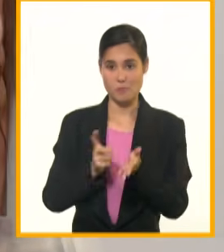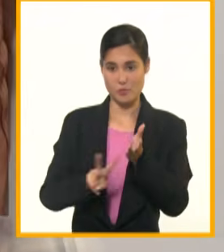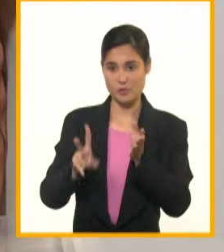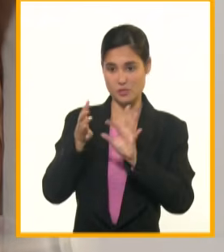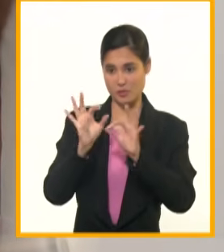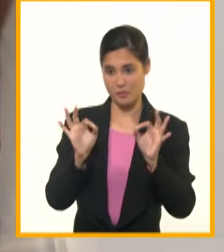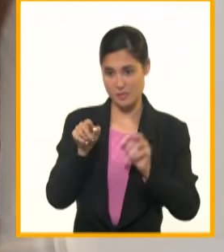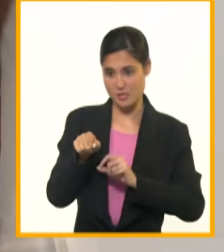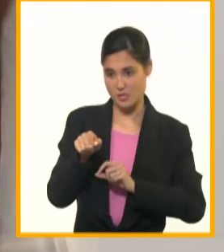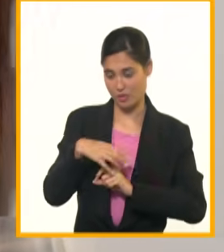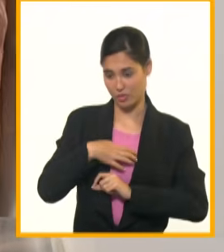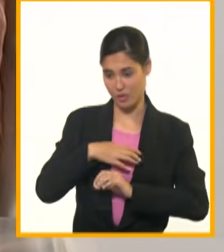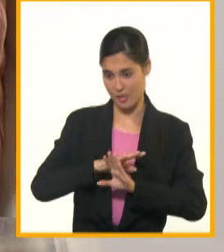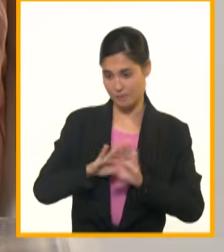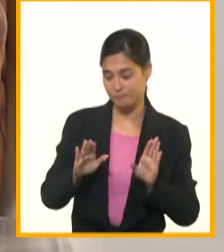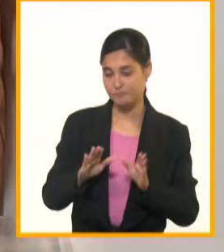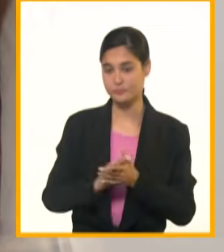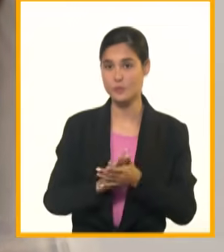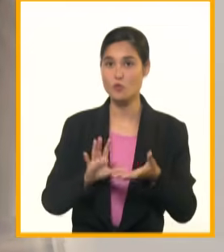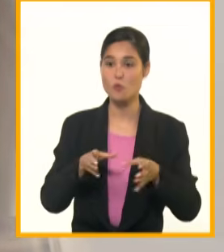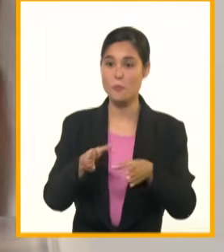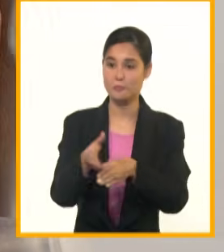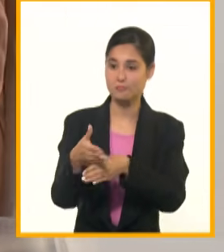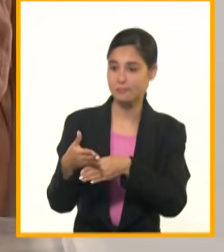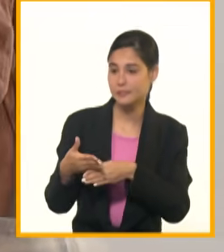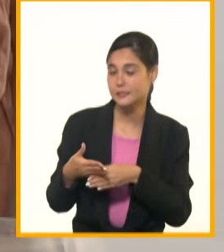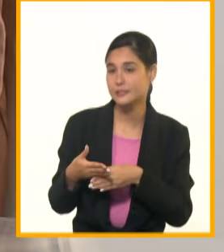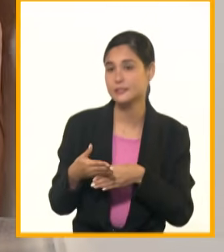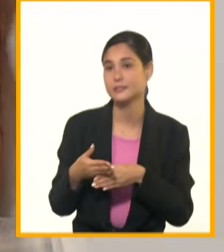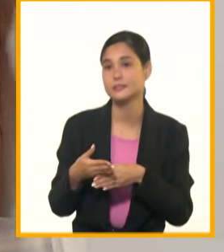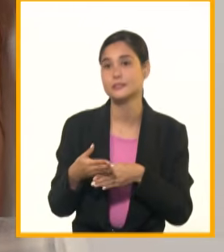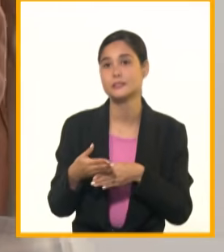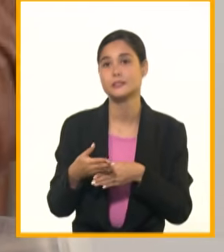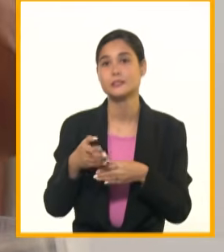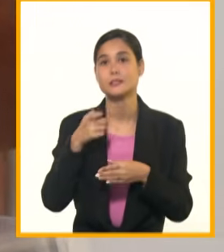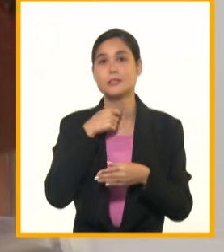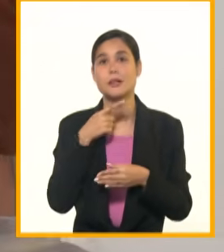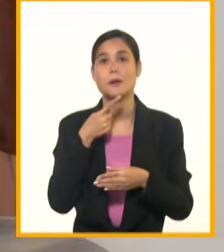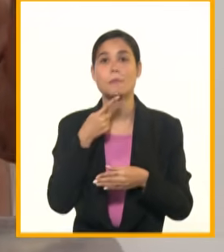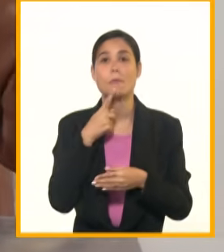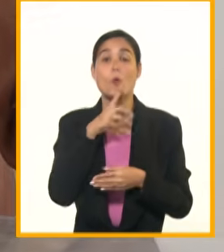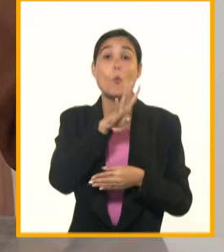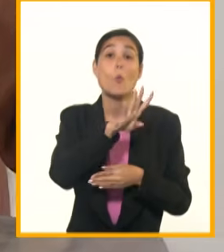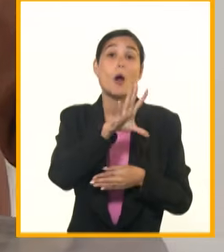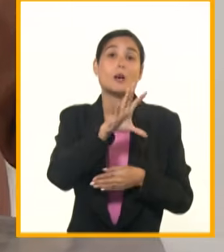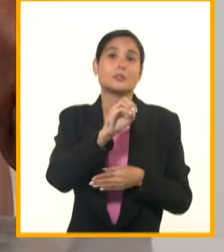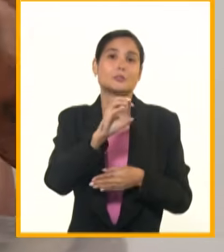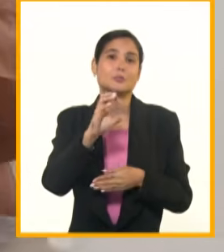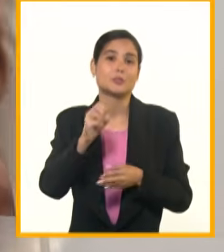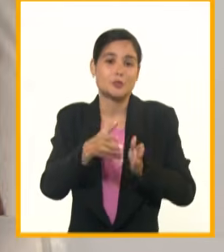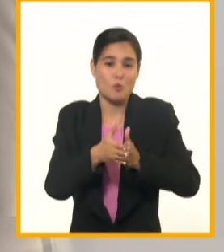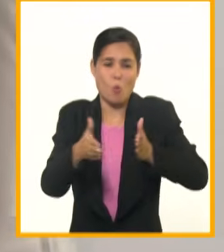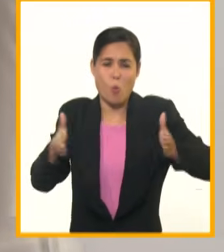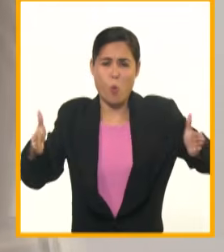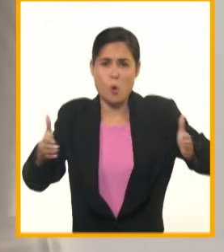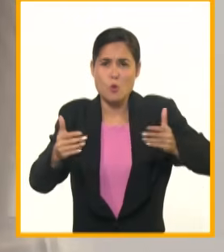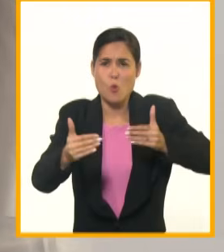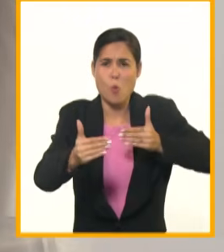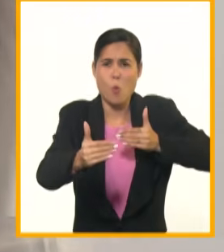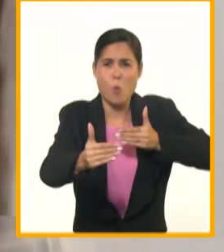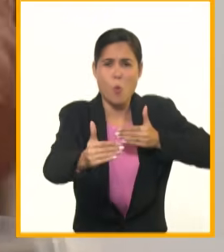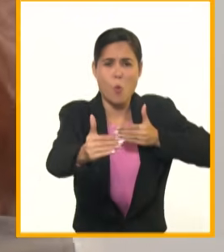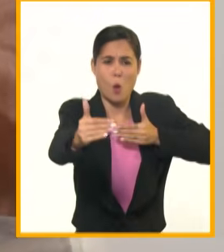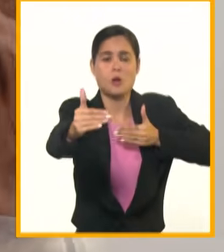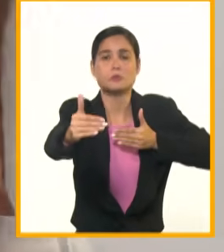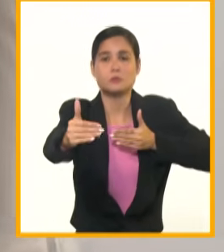ámbito de varios municipios, en más de 465 kilómetros cuadrados, la provincia tiene 4.000 kilómetros cuadrados,